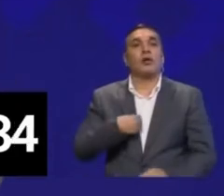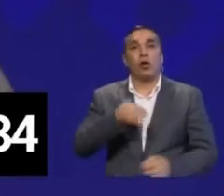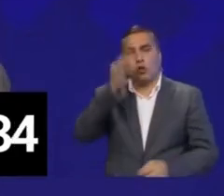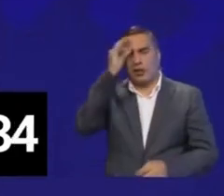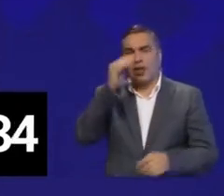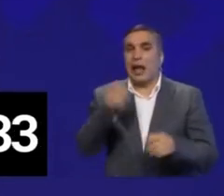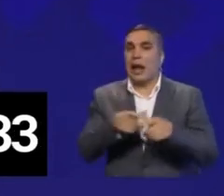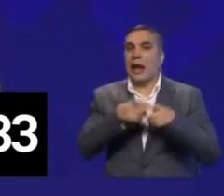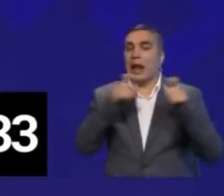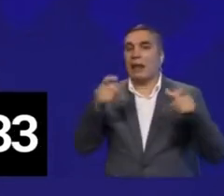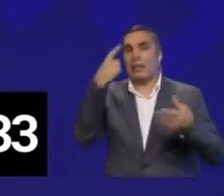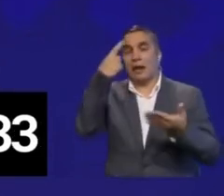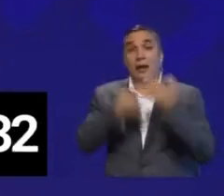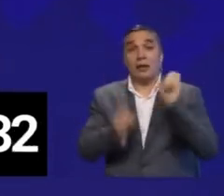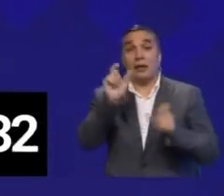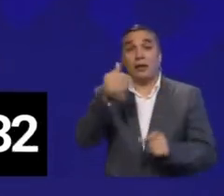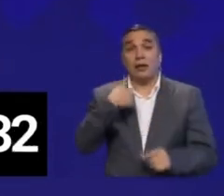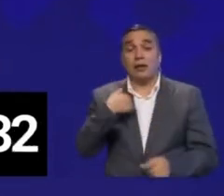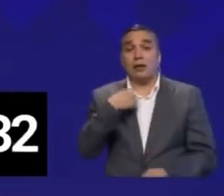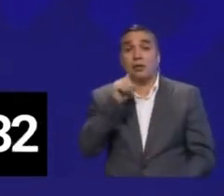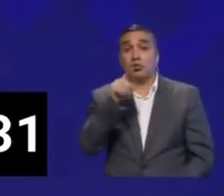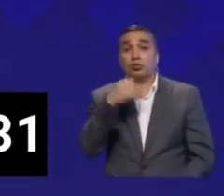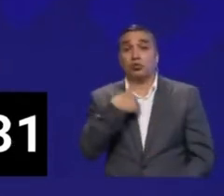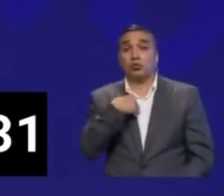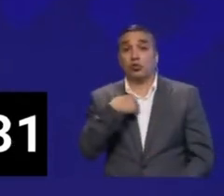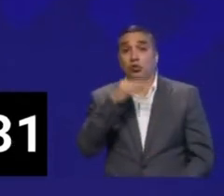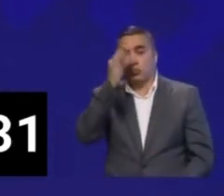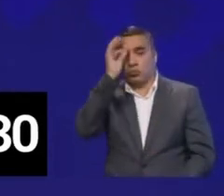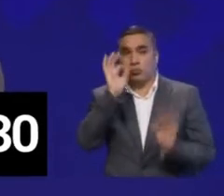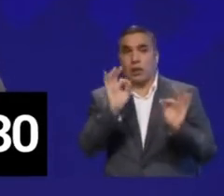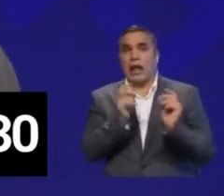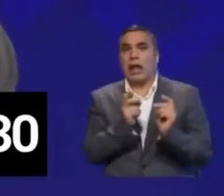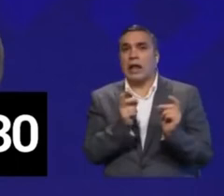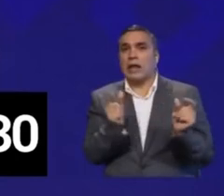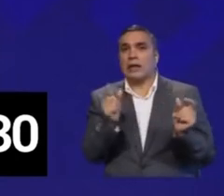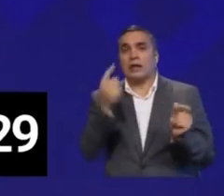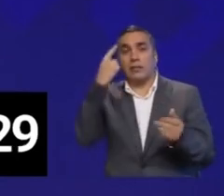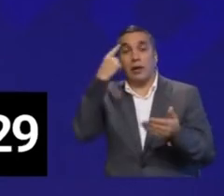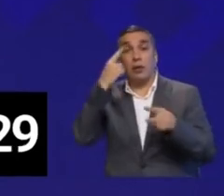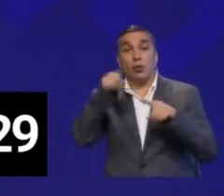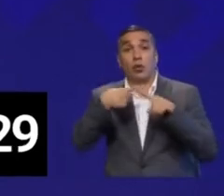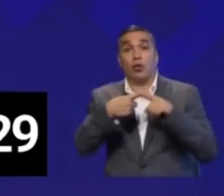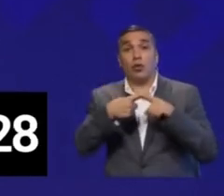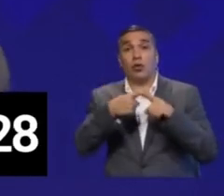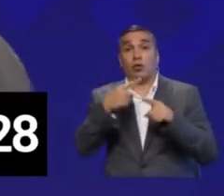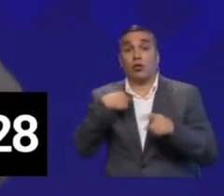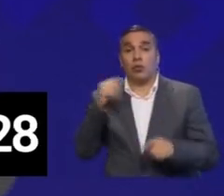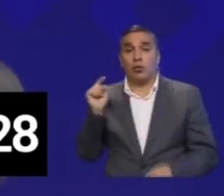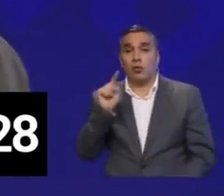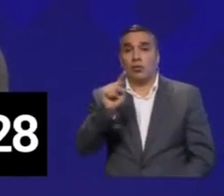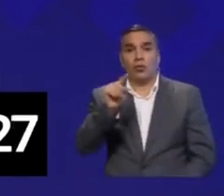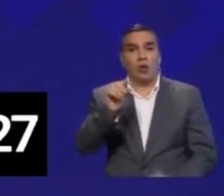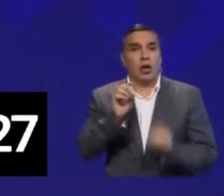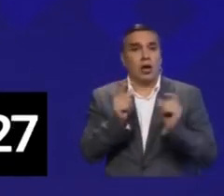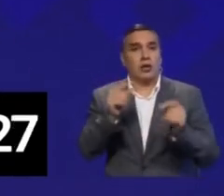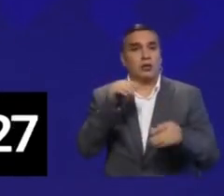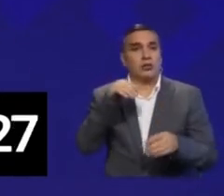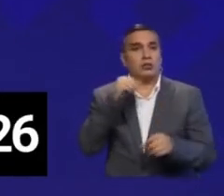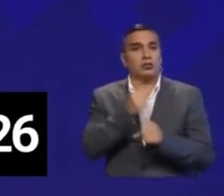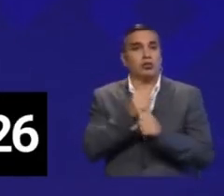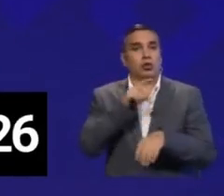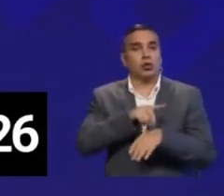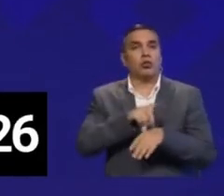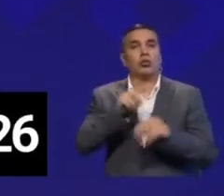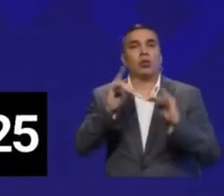hospitales para que la gente tenga su clínica lista, para que su hospital esté listo, para que pueda tener